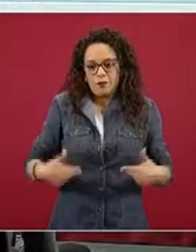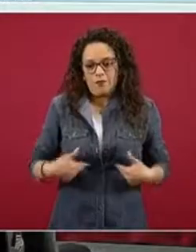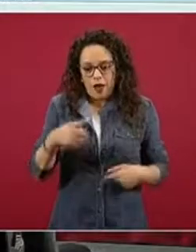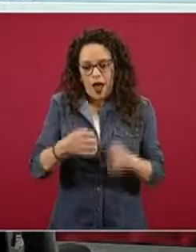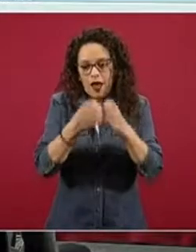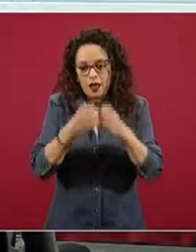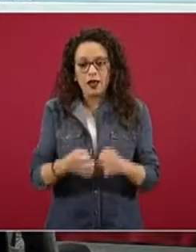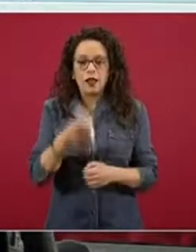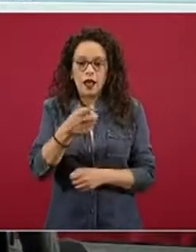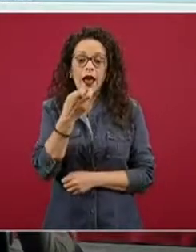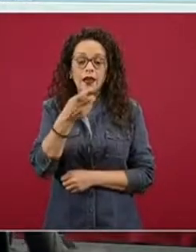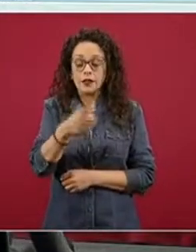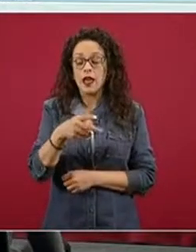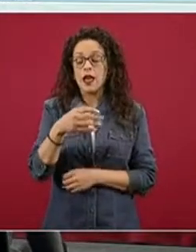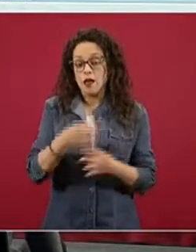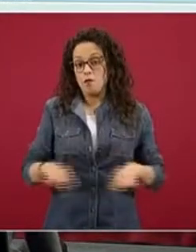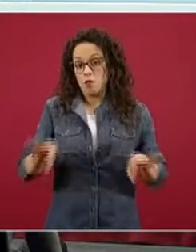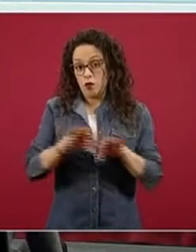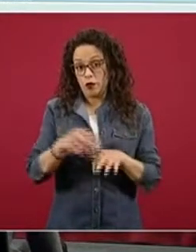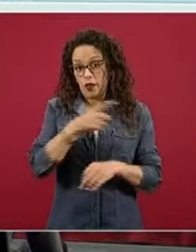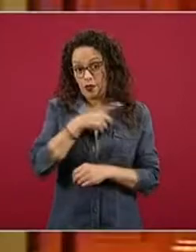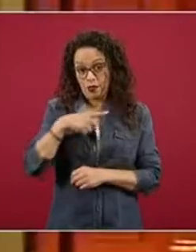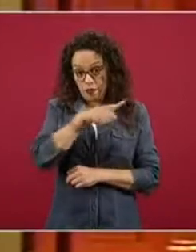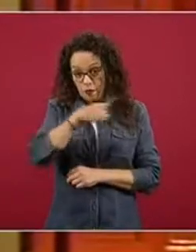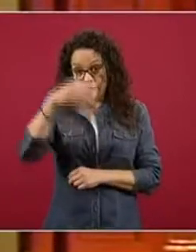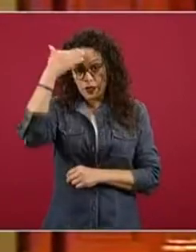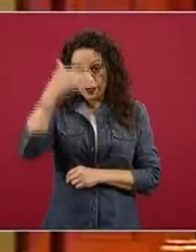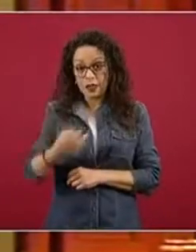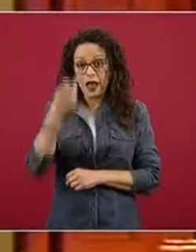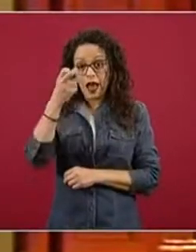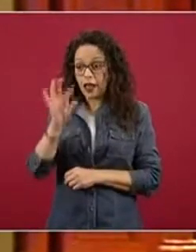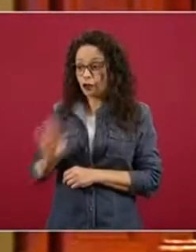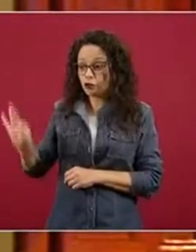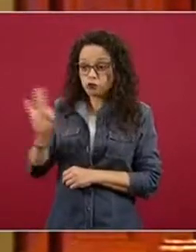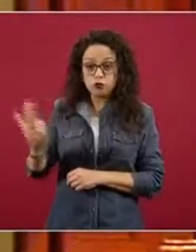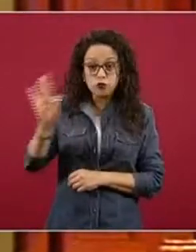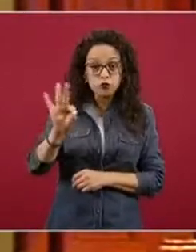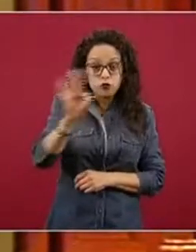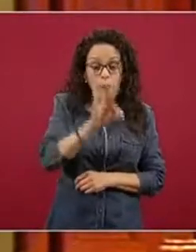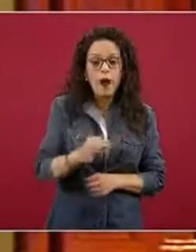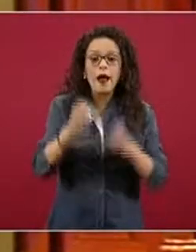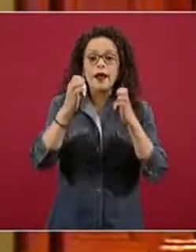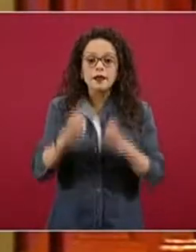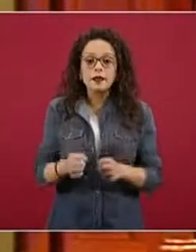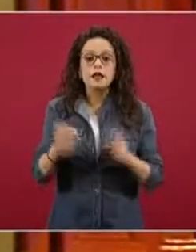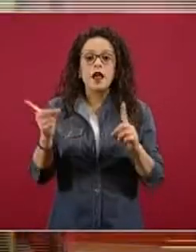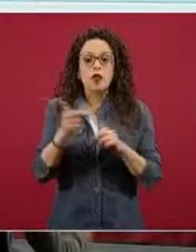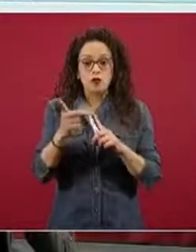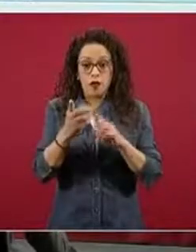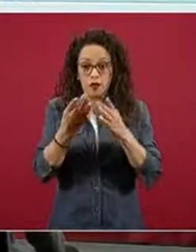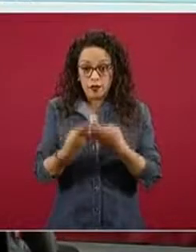lo sepan. Todos estos vectores viven alrededor de nuestras casas o